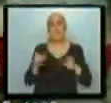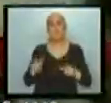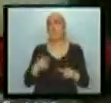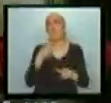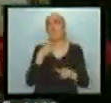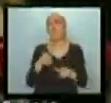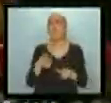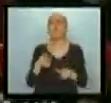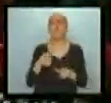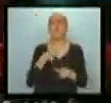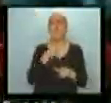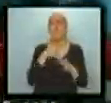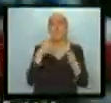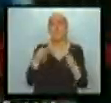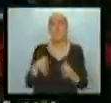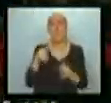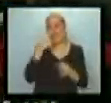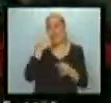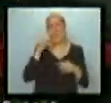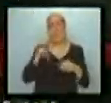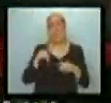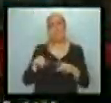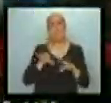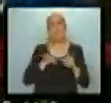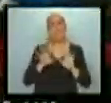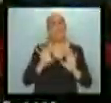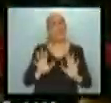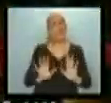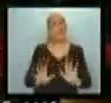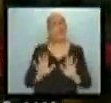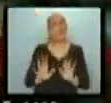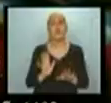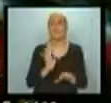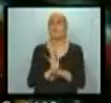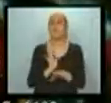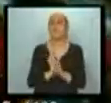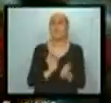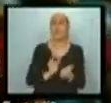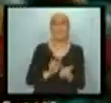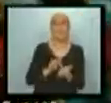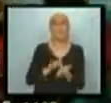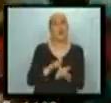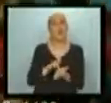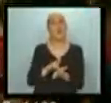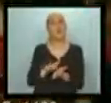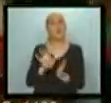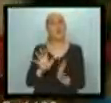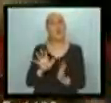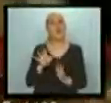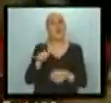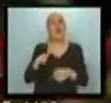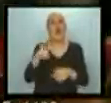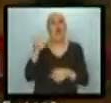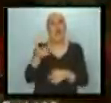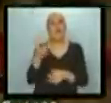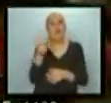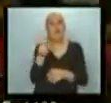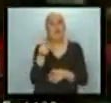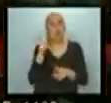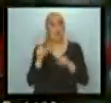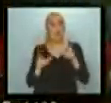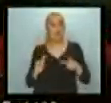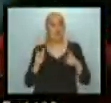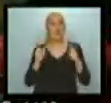de llegar a la final, no se hablaba de otra cosa. Esta selección fue paso a paso. Sí. Había miedo en la gente. Bueno, se disfruta más cuando se llega. Seguramente. Como la